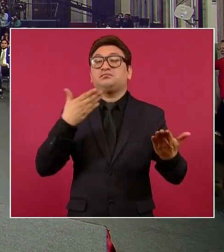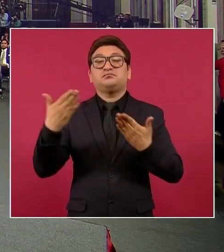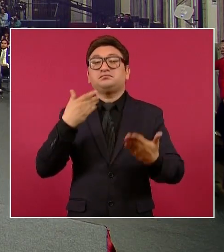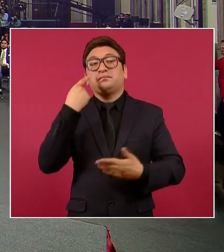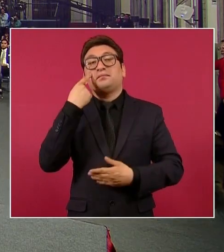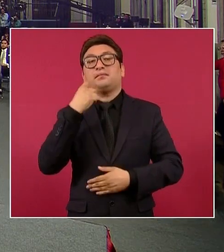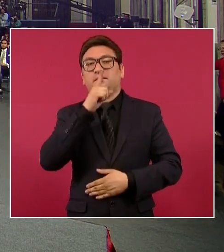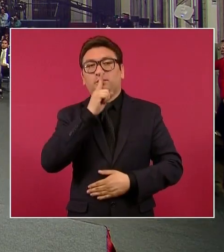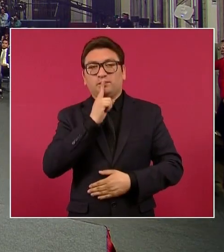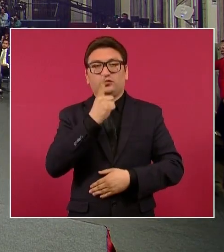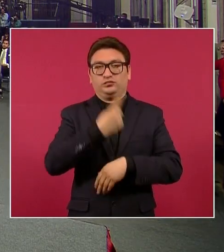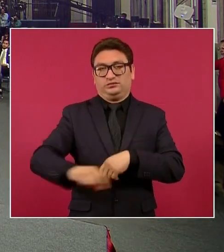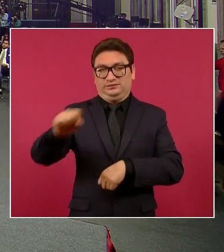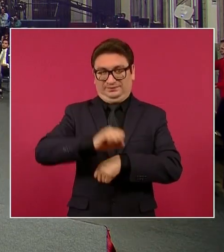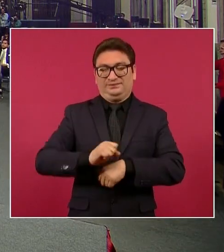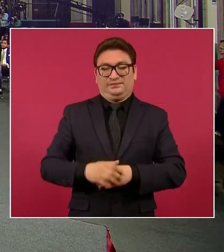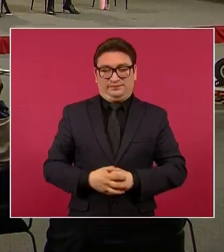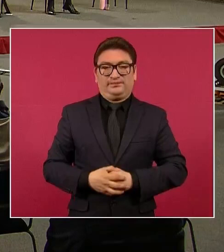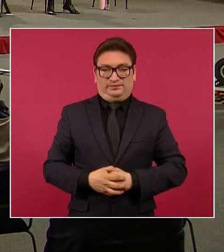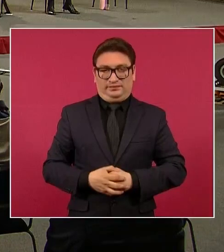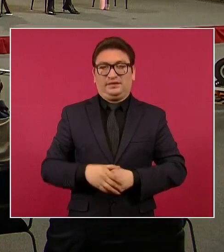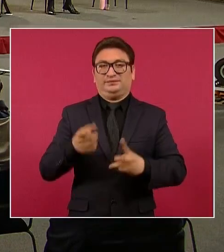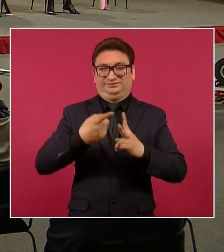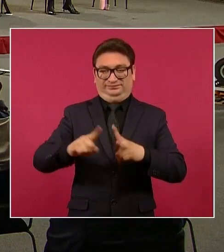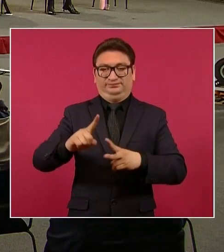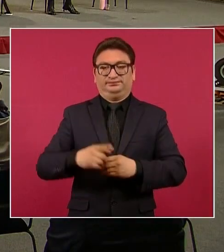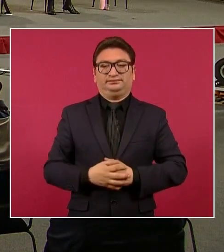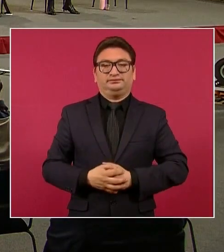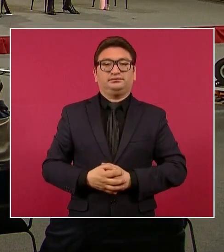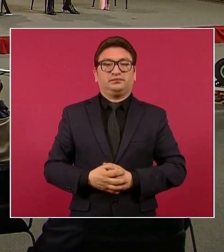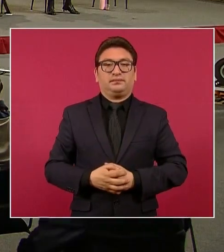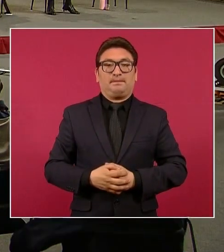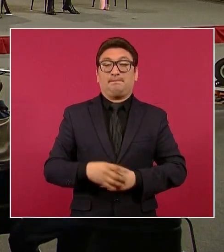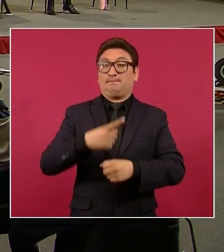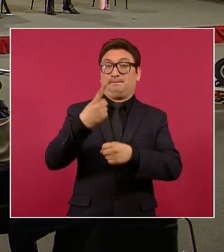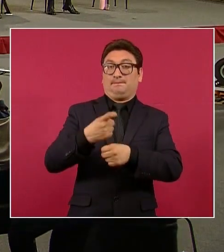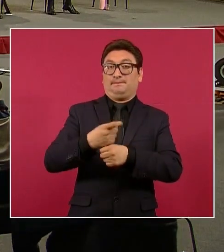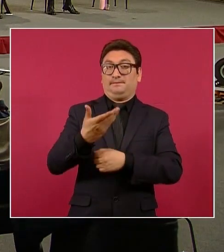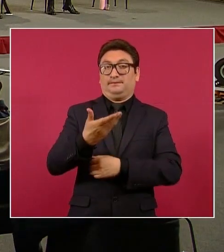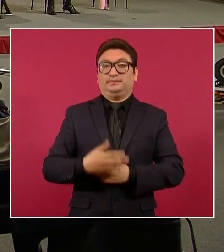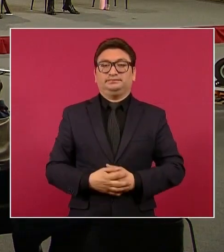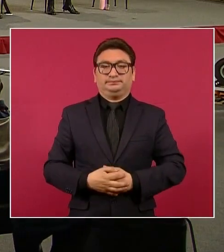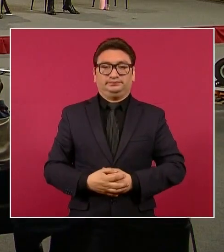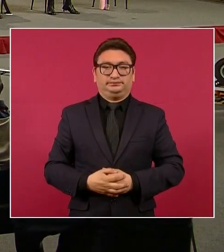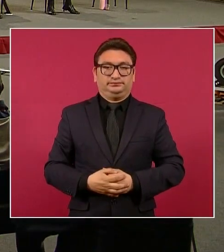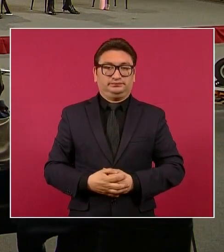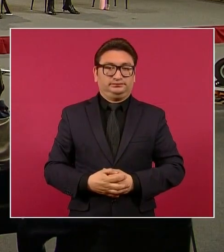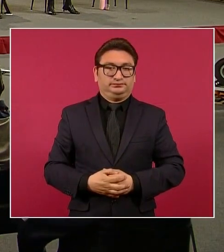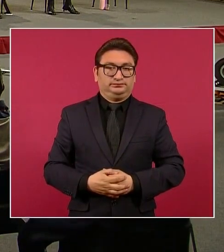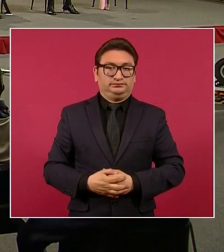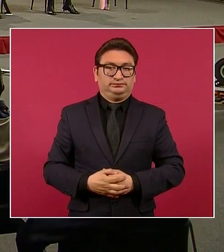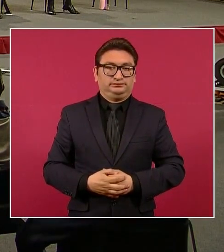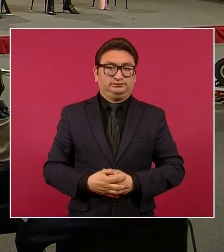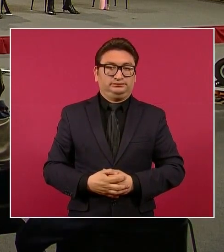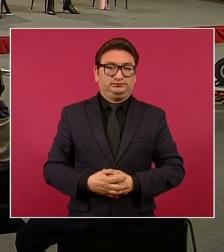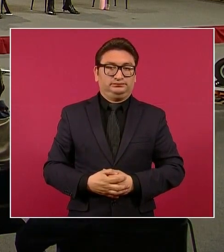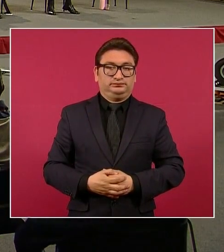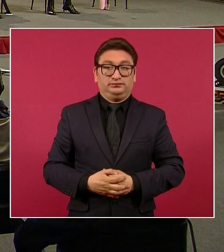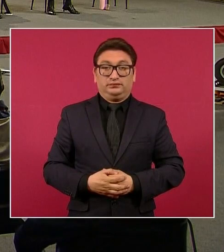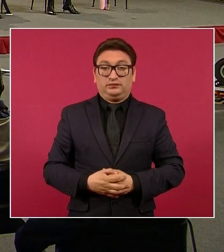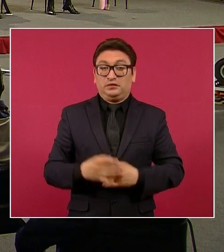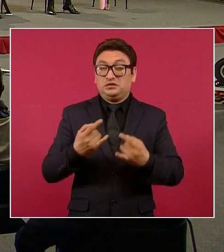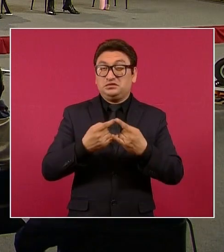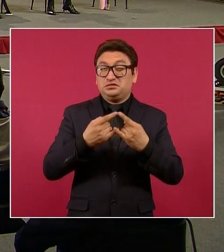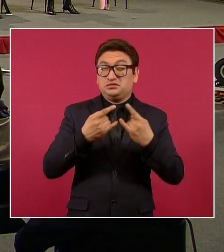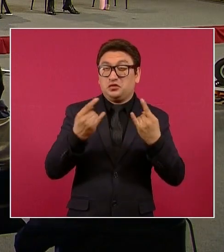semana? Y vamos a comenzar con la primera. La trama del misterioso